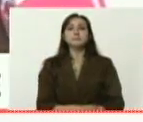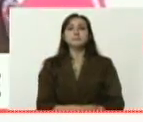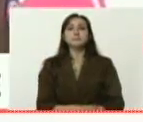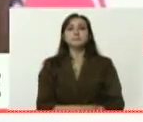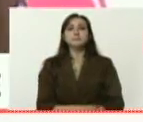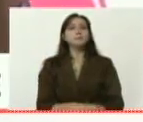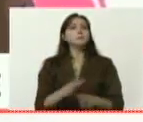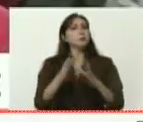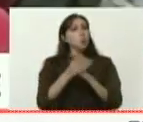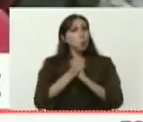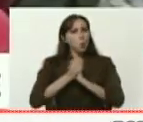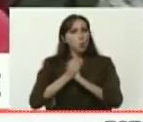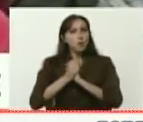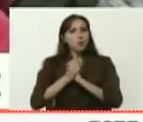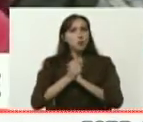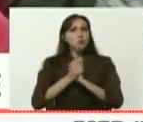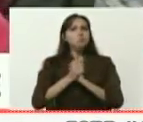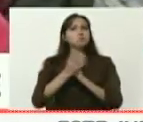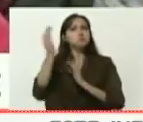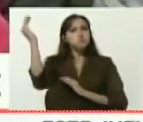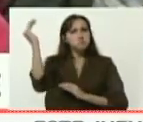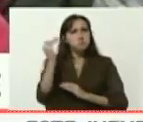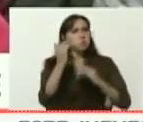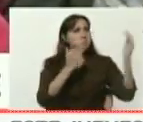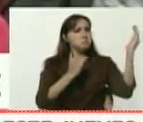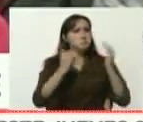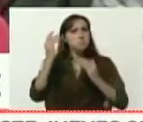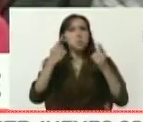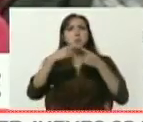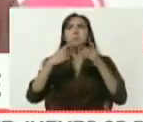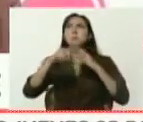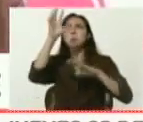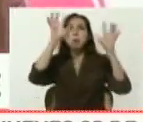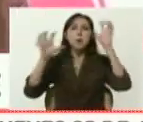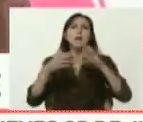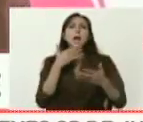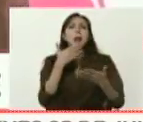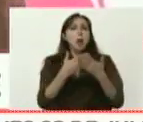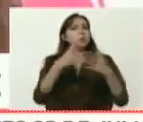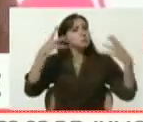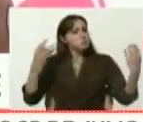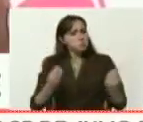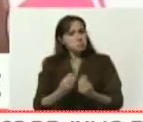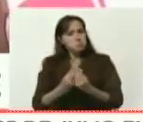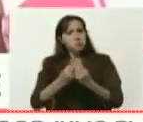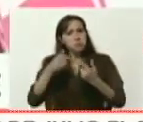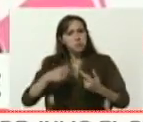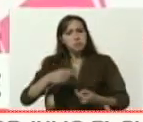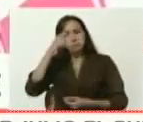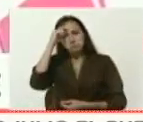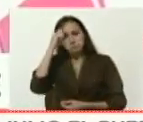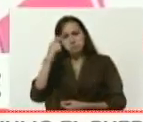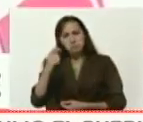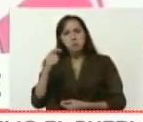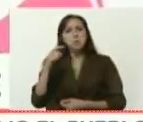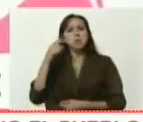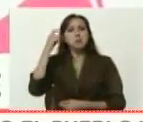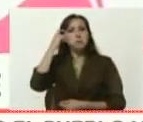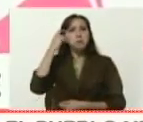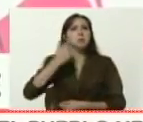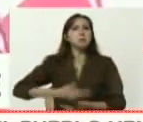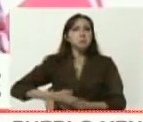vienen de otros países, gracias por acompañarnos en esta fecha de siembra